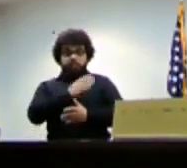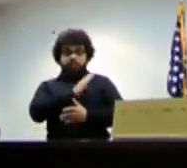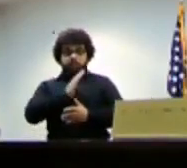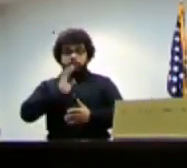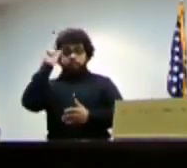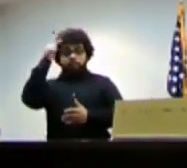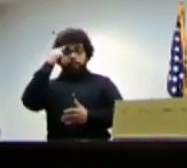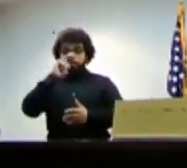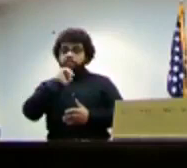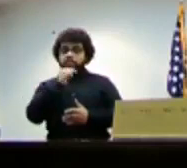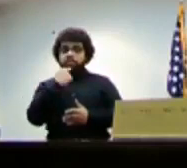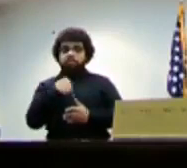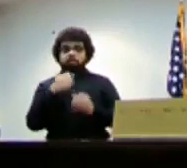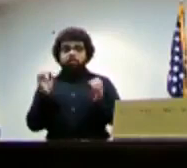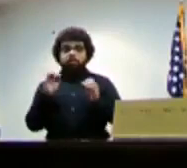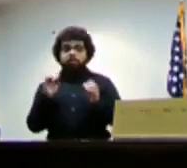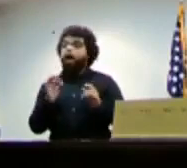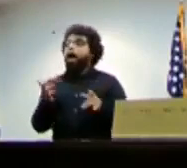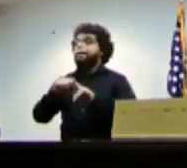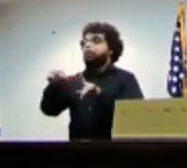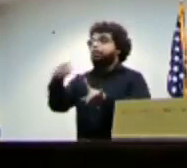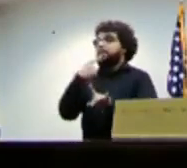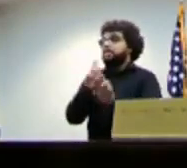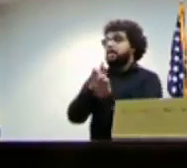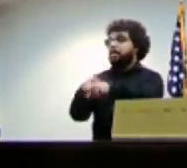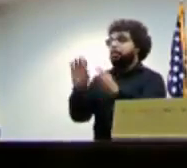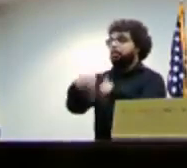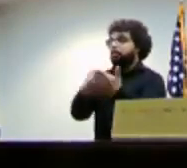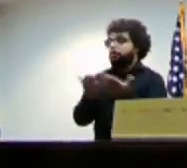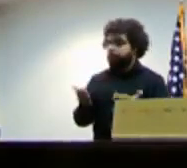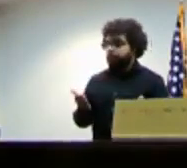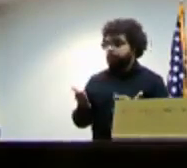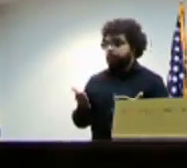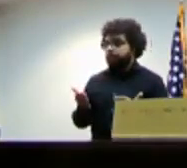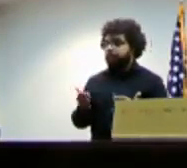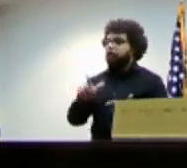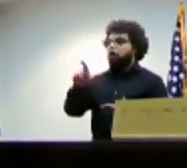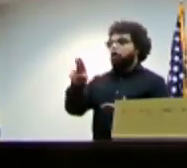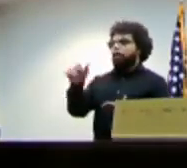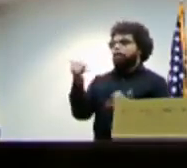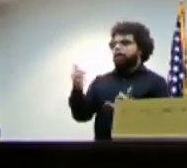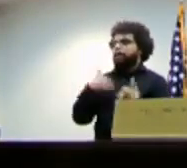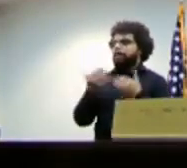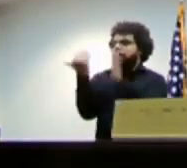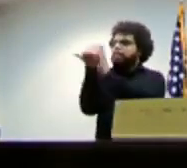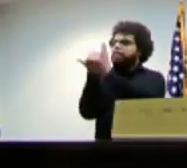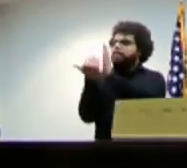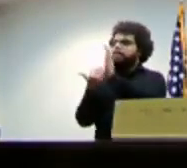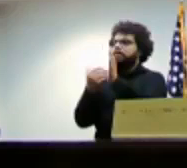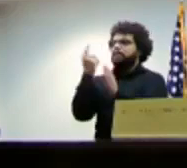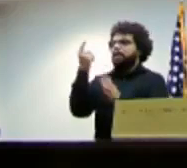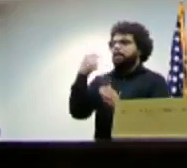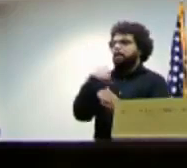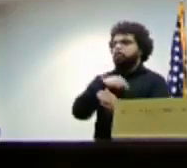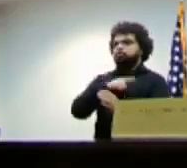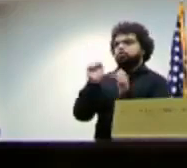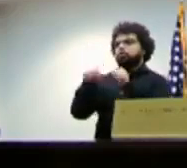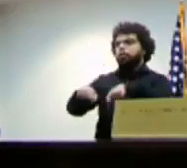dijo. Pero usted dice que rinde cuenta. ¿Luma está operando con algún tipo de métrica que lo podamos medir en sus